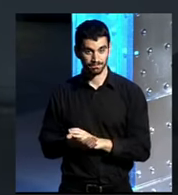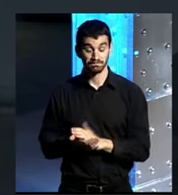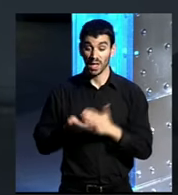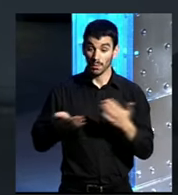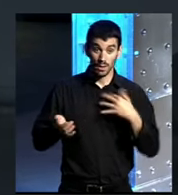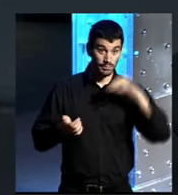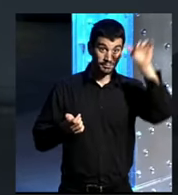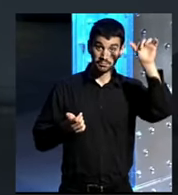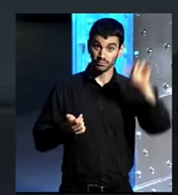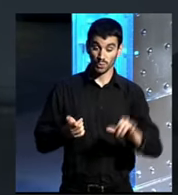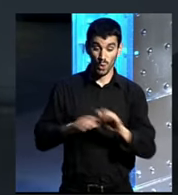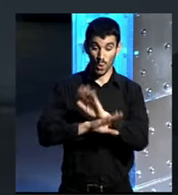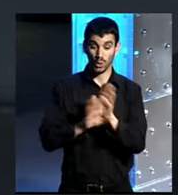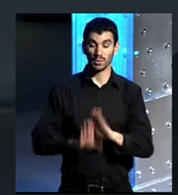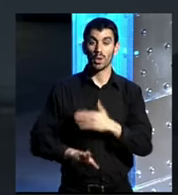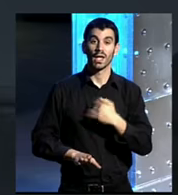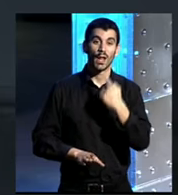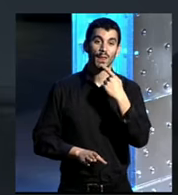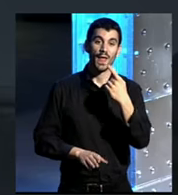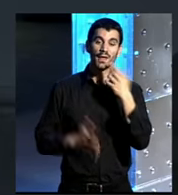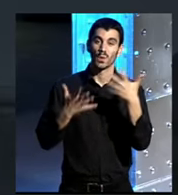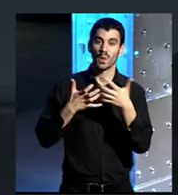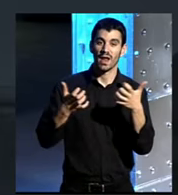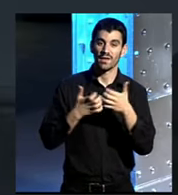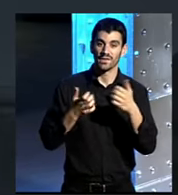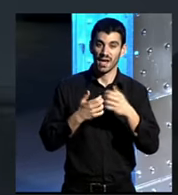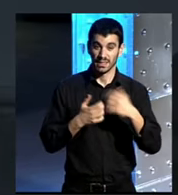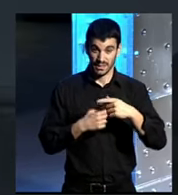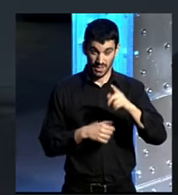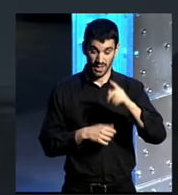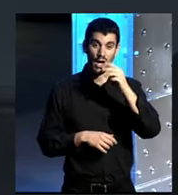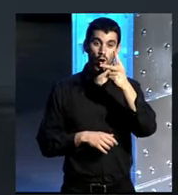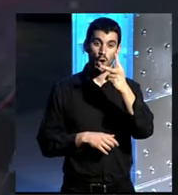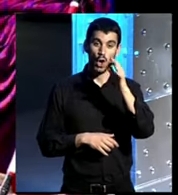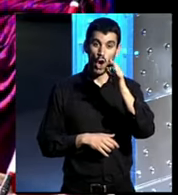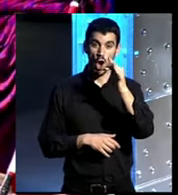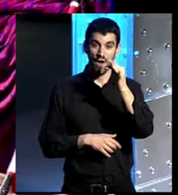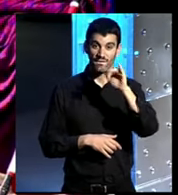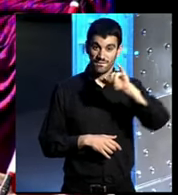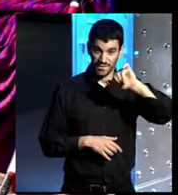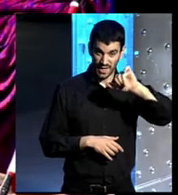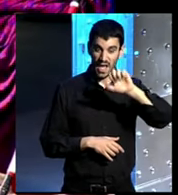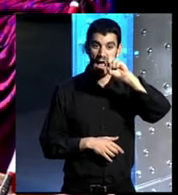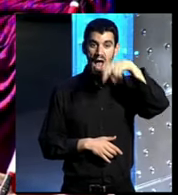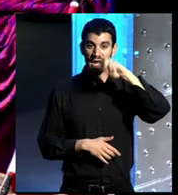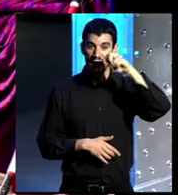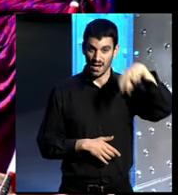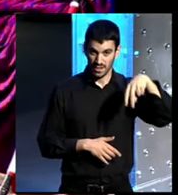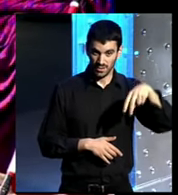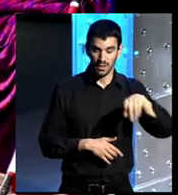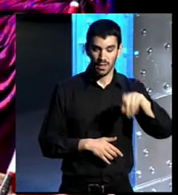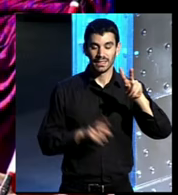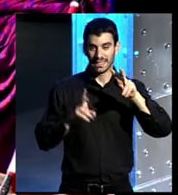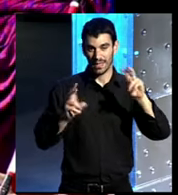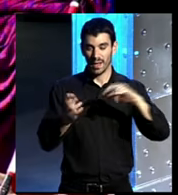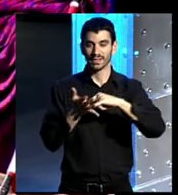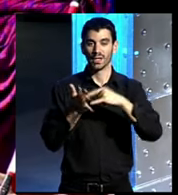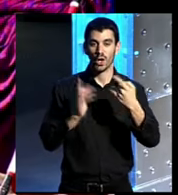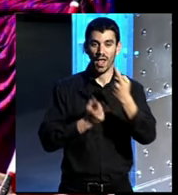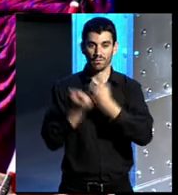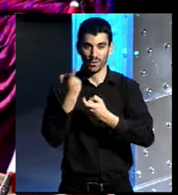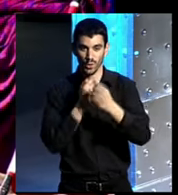con una frase de Kofi Annan en el que comentaba la importancia también de las tecnologías de la comunicación y la